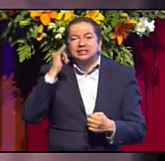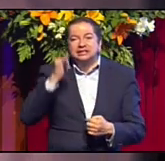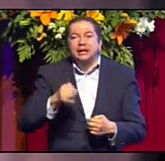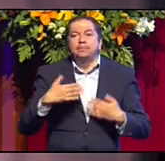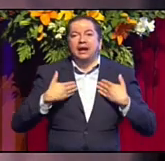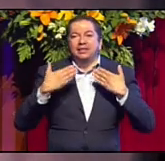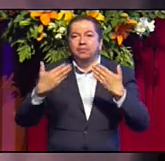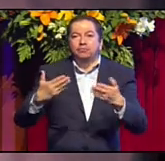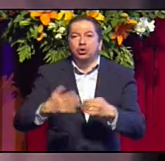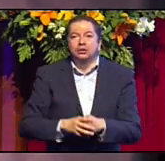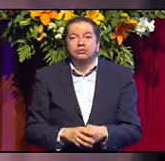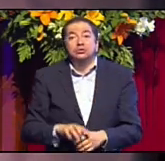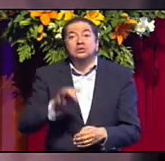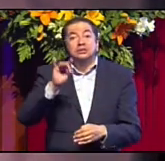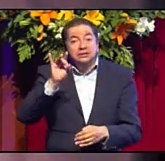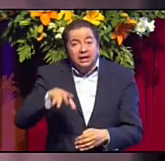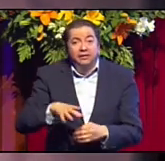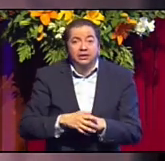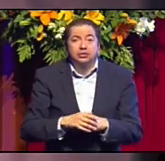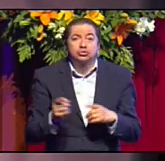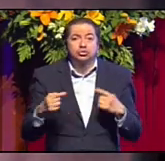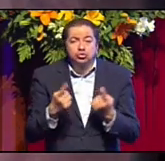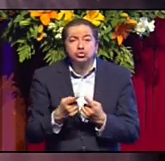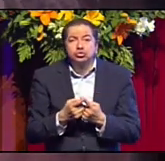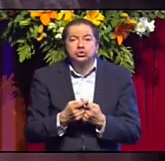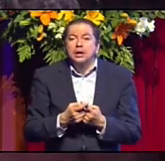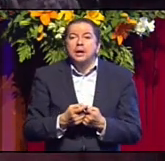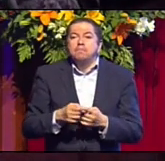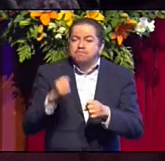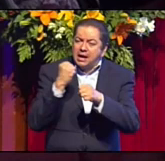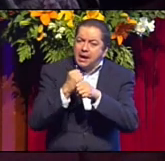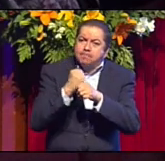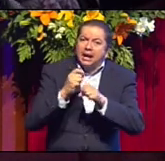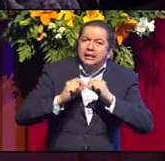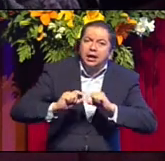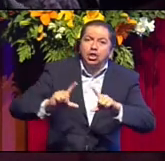que nuestros emprendedores son el motor